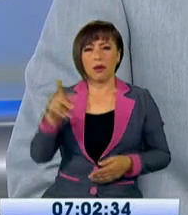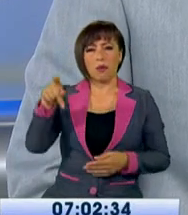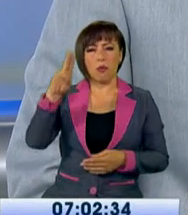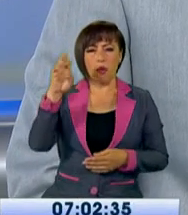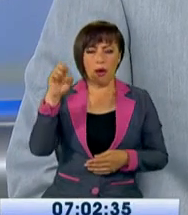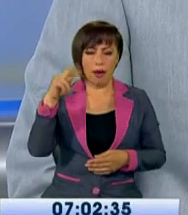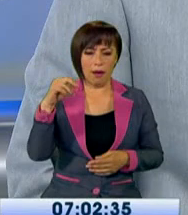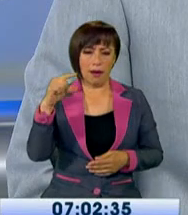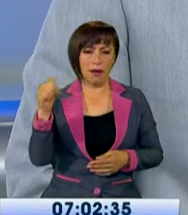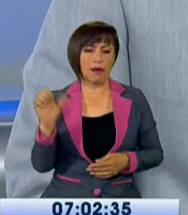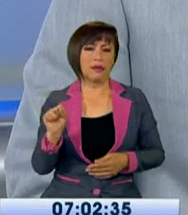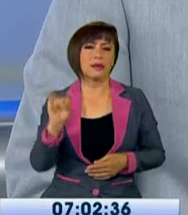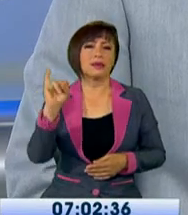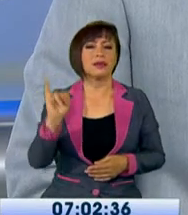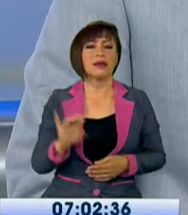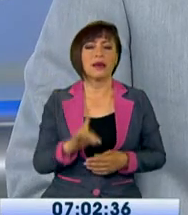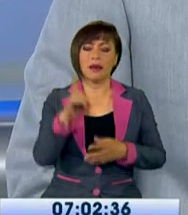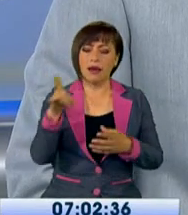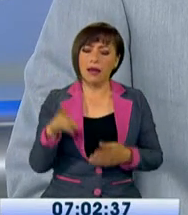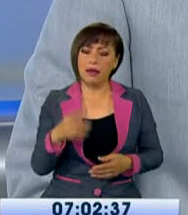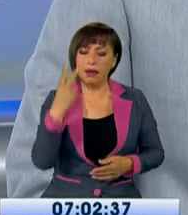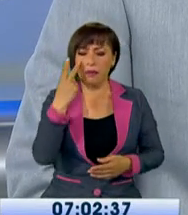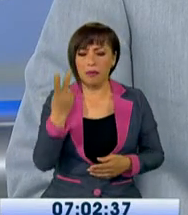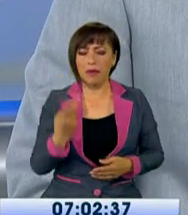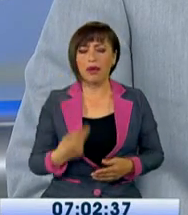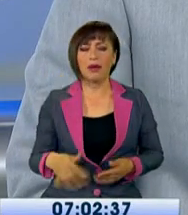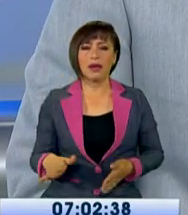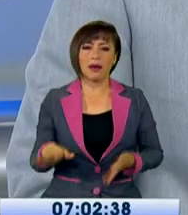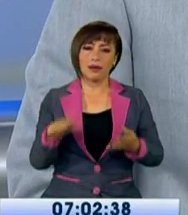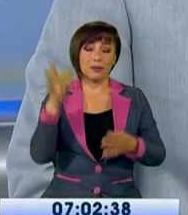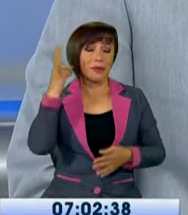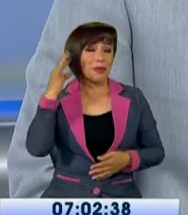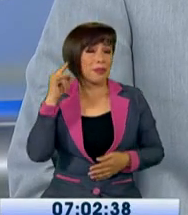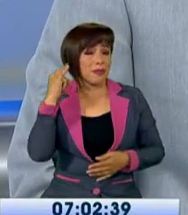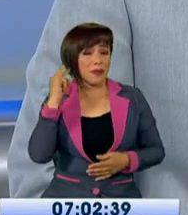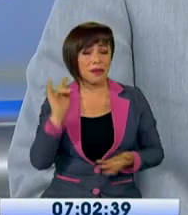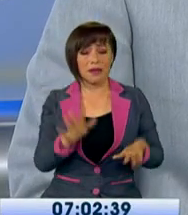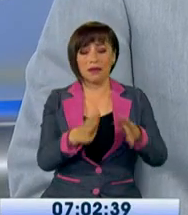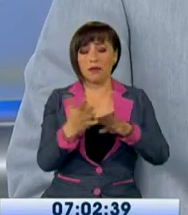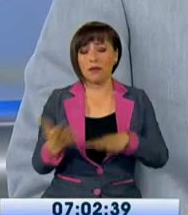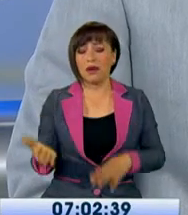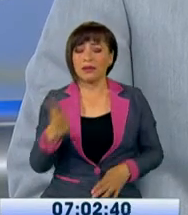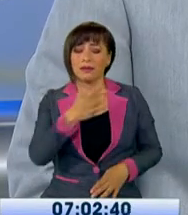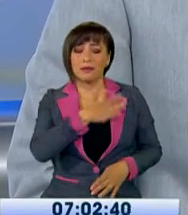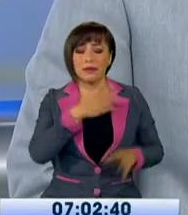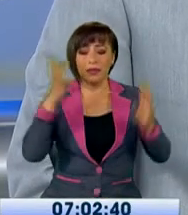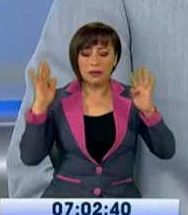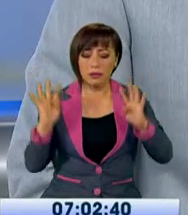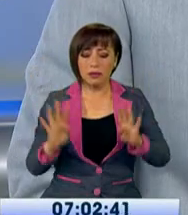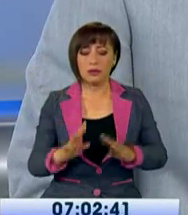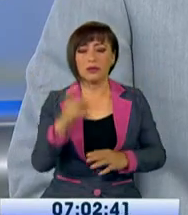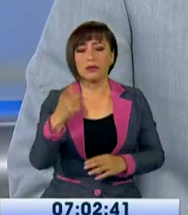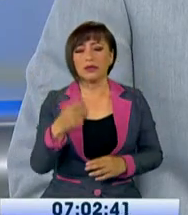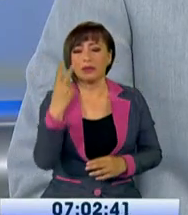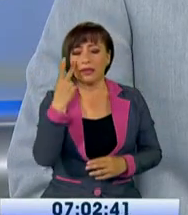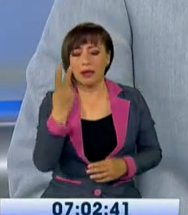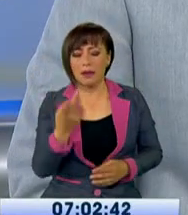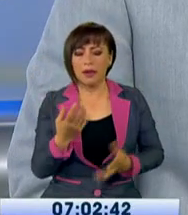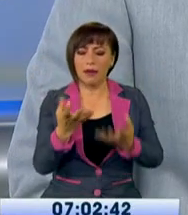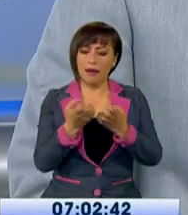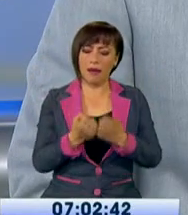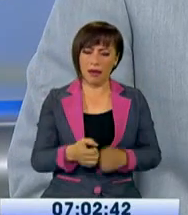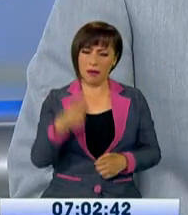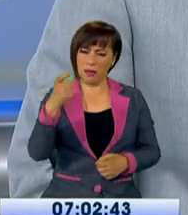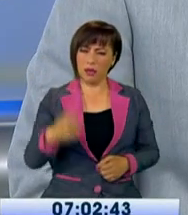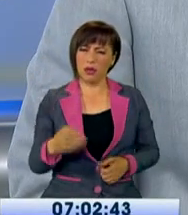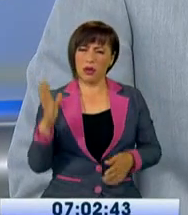sido ultrajada. Familiares cercanos a la menor esperan que el caso sea vigilado por las autoridades para que el responsable responda por este